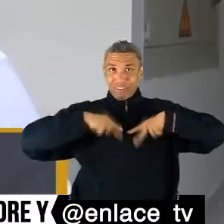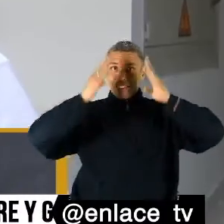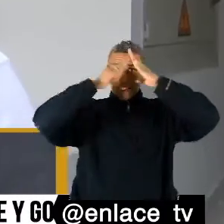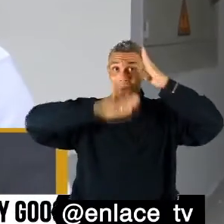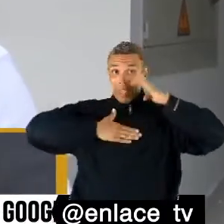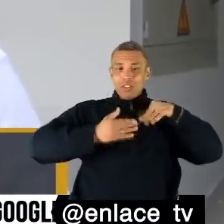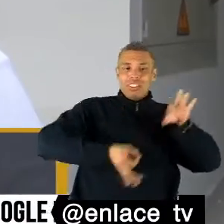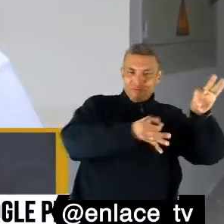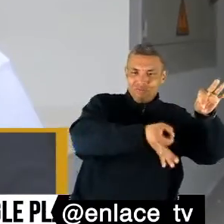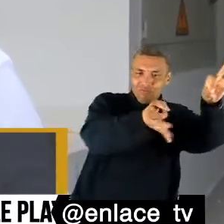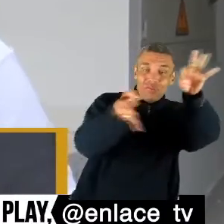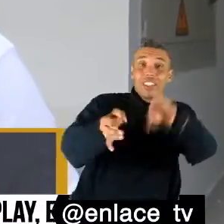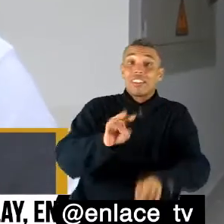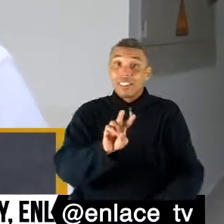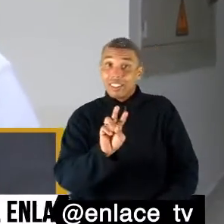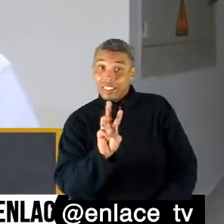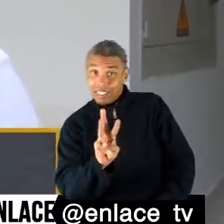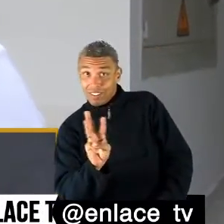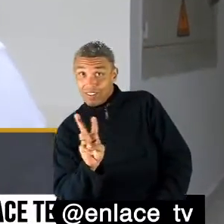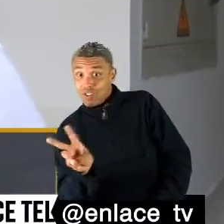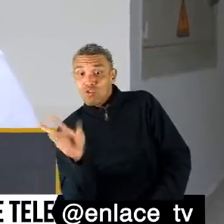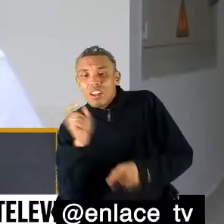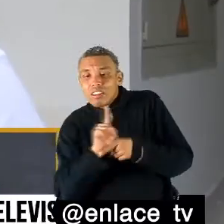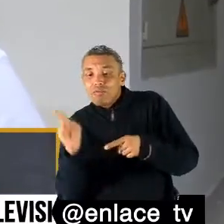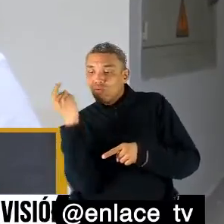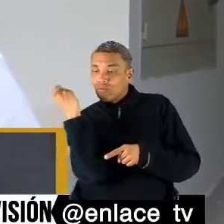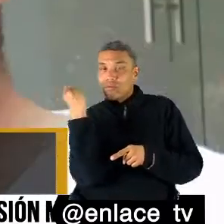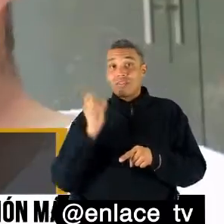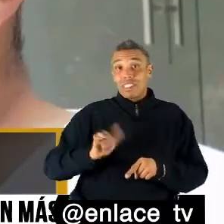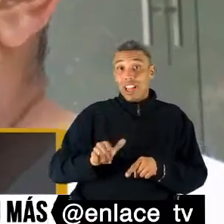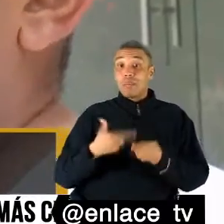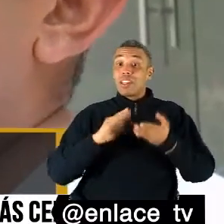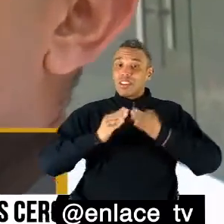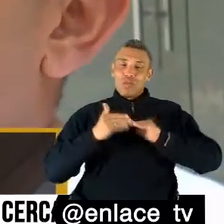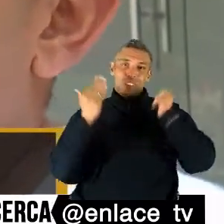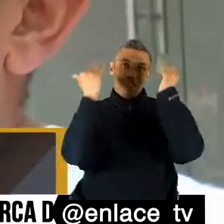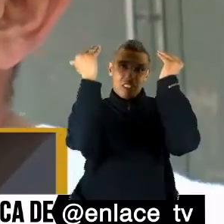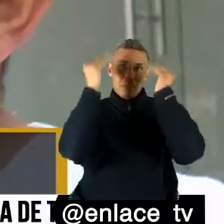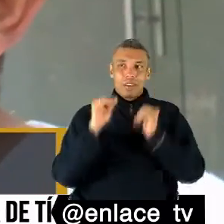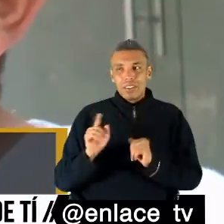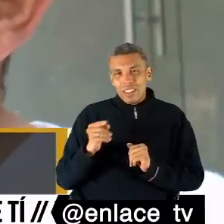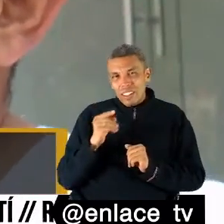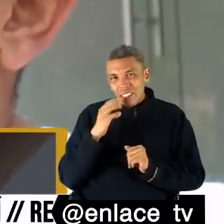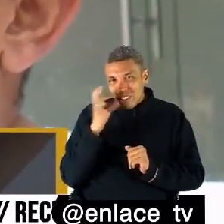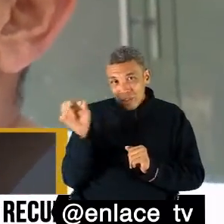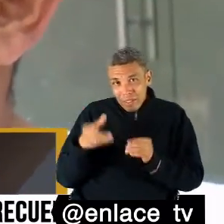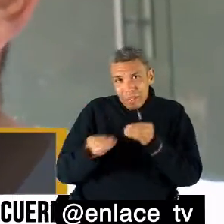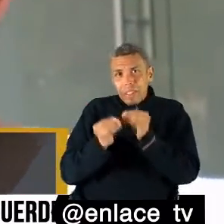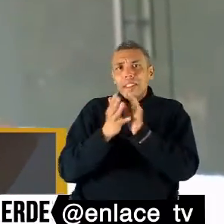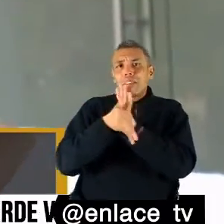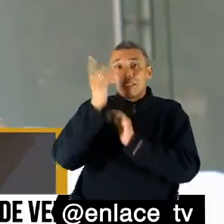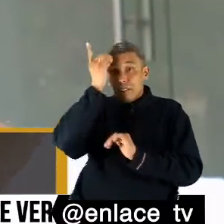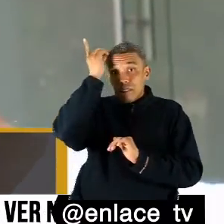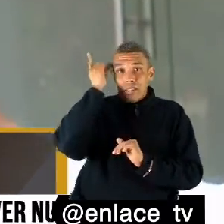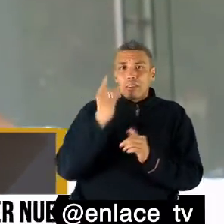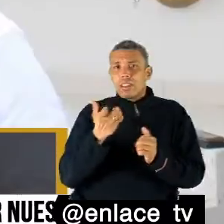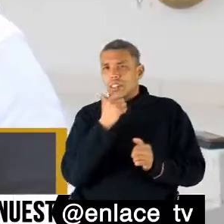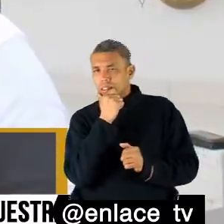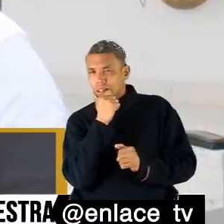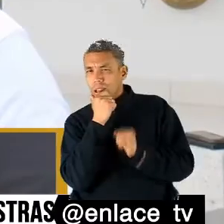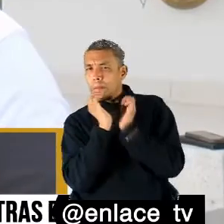que ya pudo legalizar su vivienda. Eso es muy importante para la comunidad. El funcionario indicó igualmente que el gobierno local espera que antes del 30 de